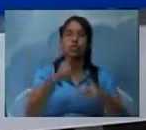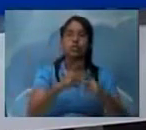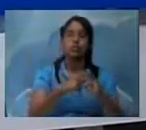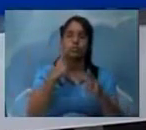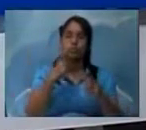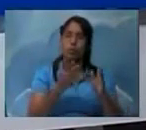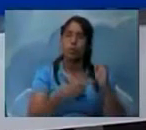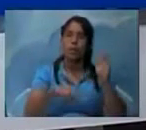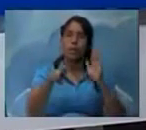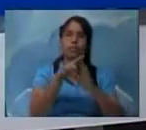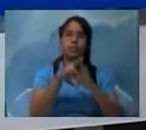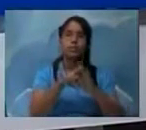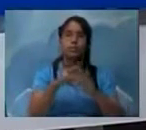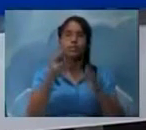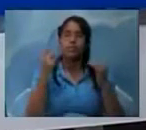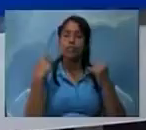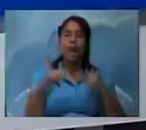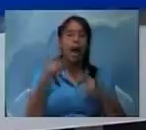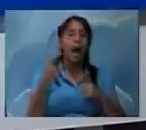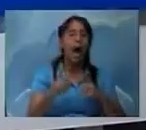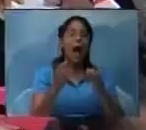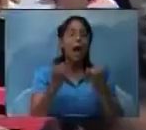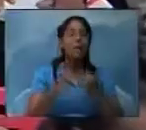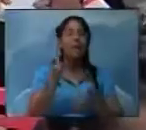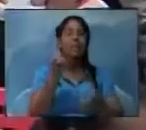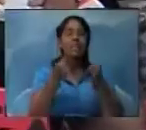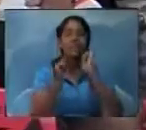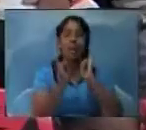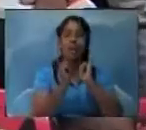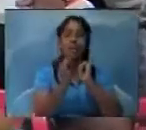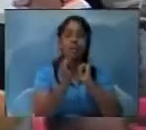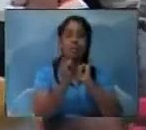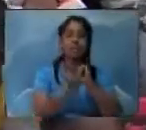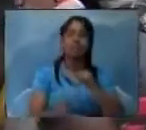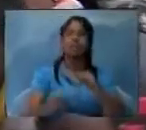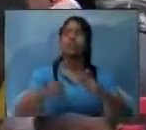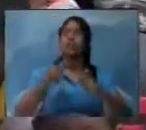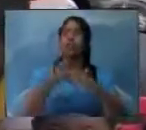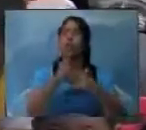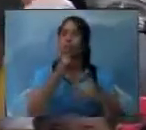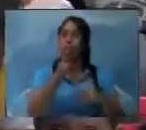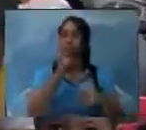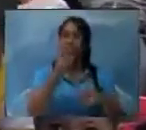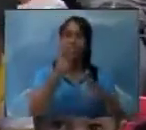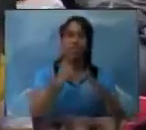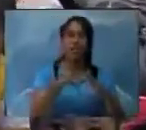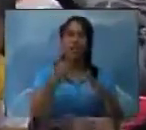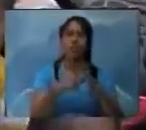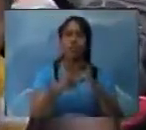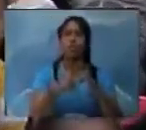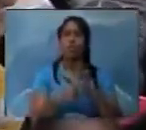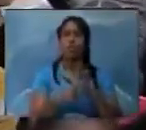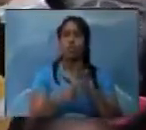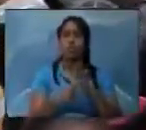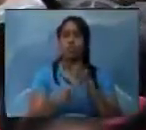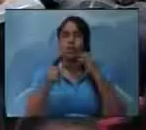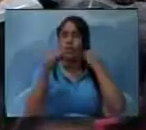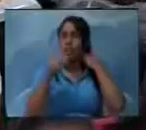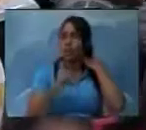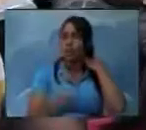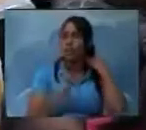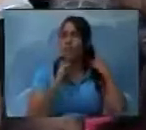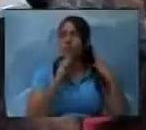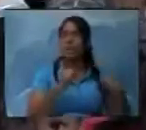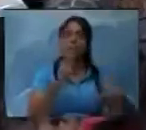diga conmigo: ay, ay, ay. Ay, ay, ay. Horrenda cosa. Horrenda cosa. Es caer en